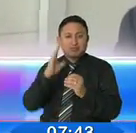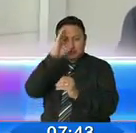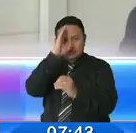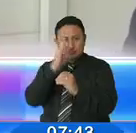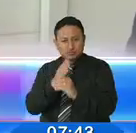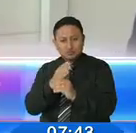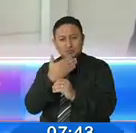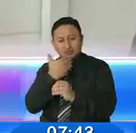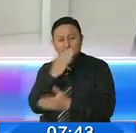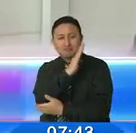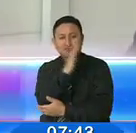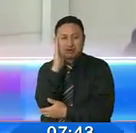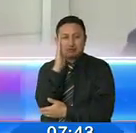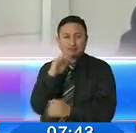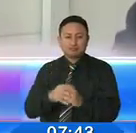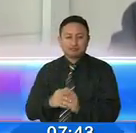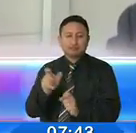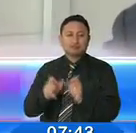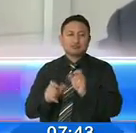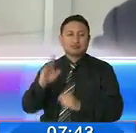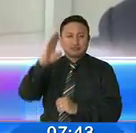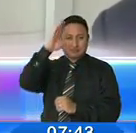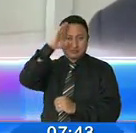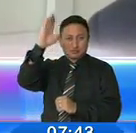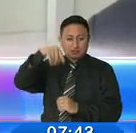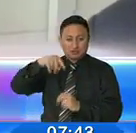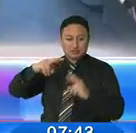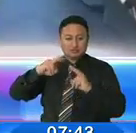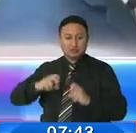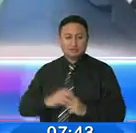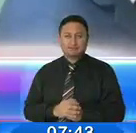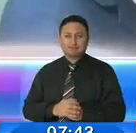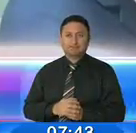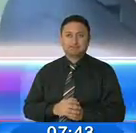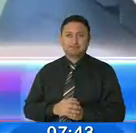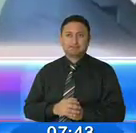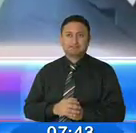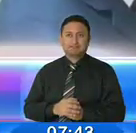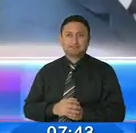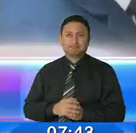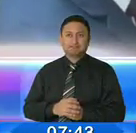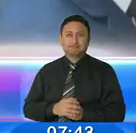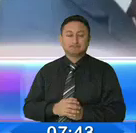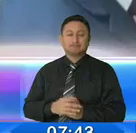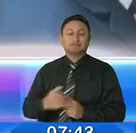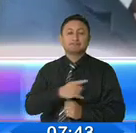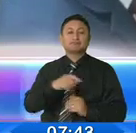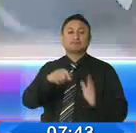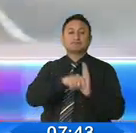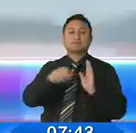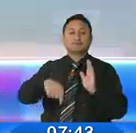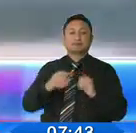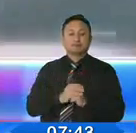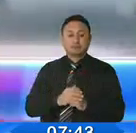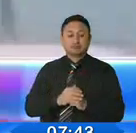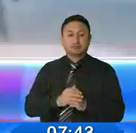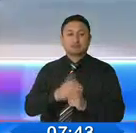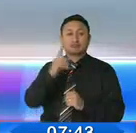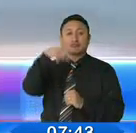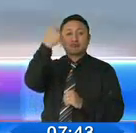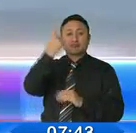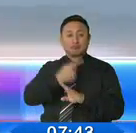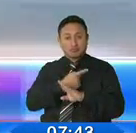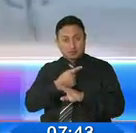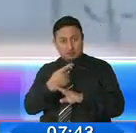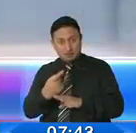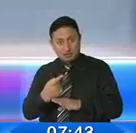mayor imparcialidad por parte de los agentes de policía que investigan el caso. A pesar de este dictamen, Patricio Armijo señaló que en el transcurso de la próxima